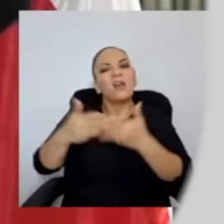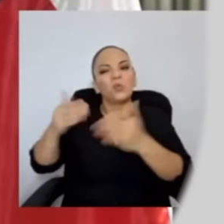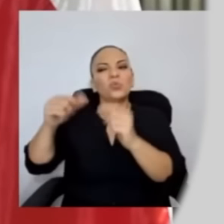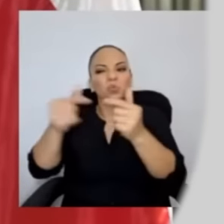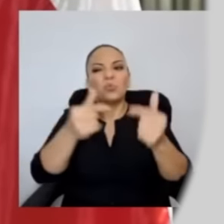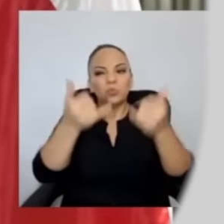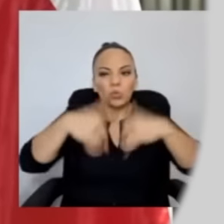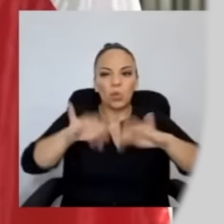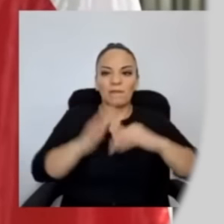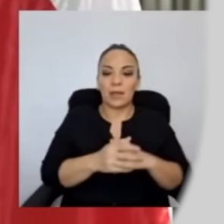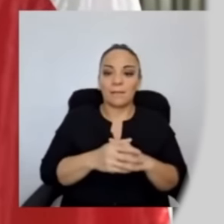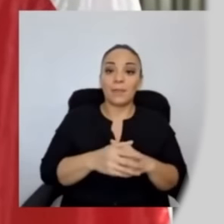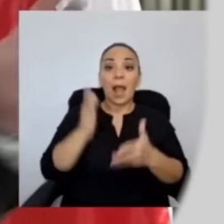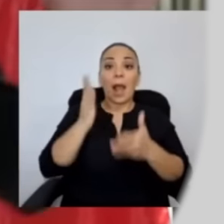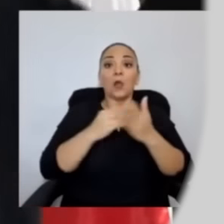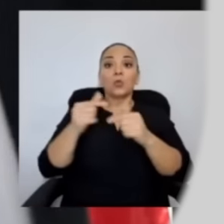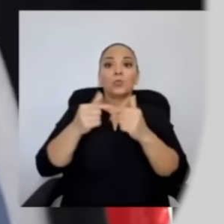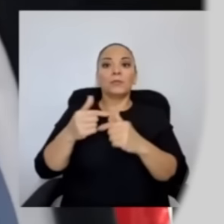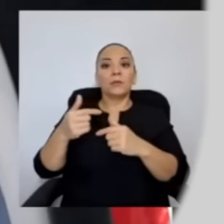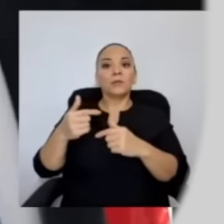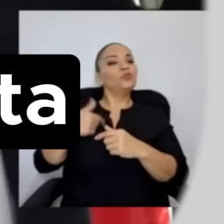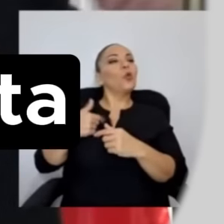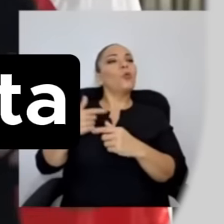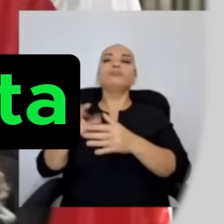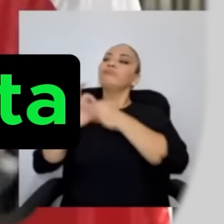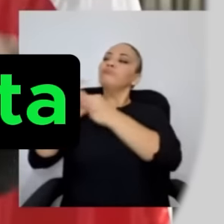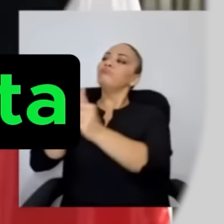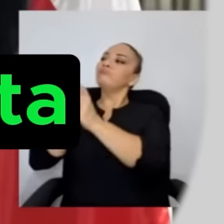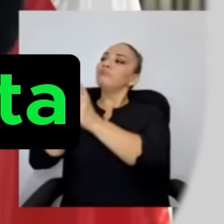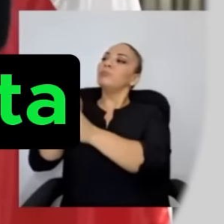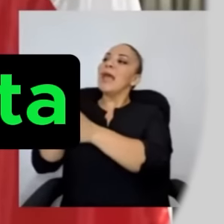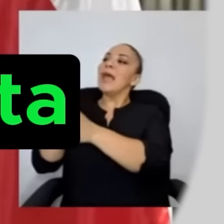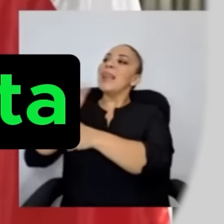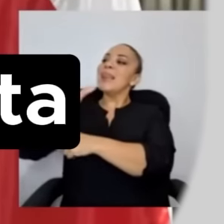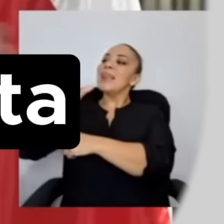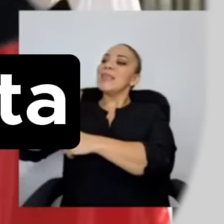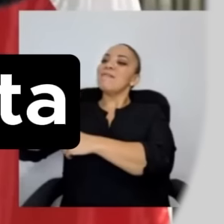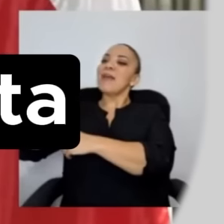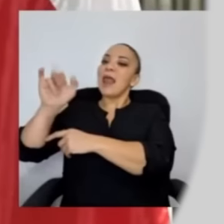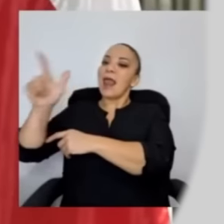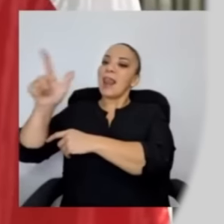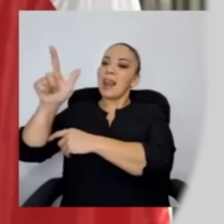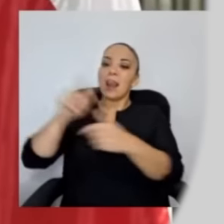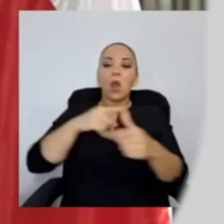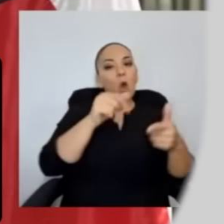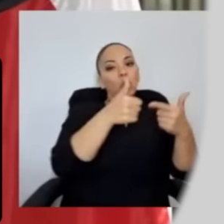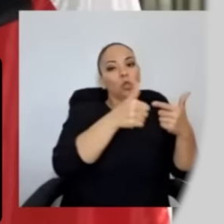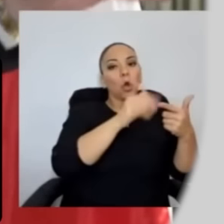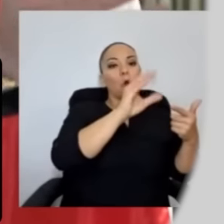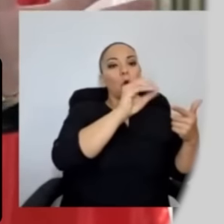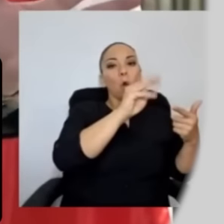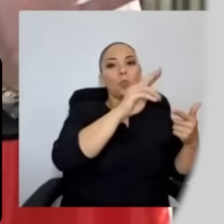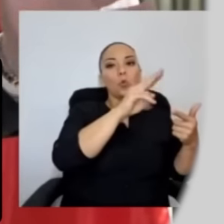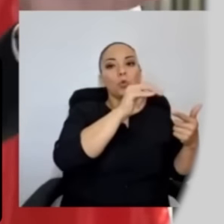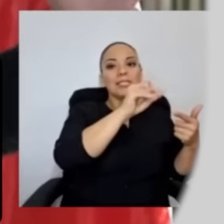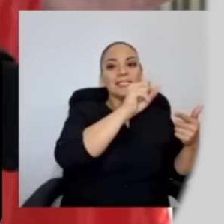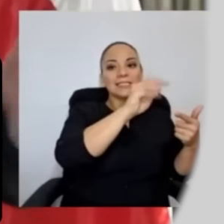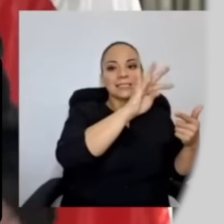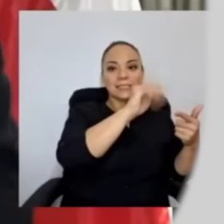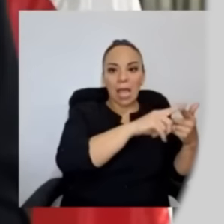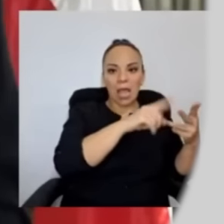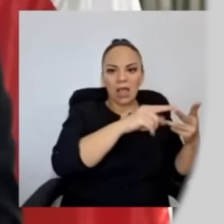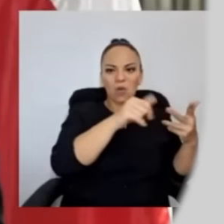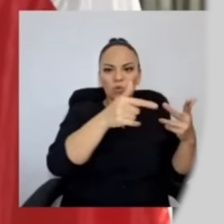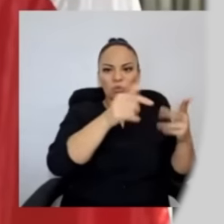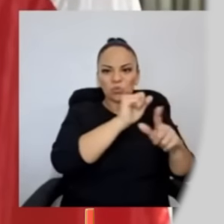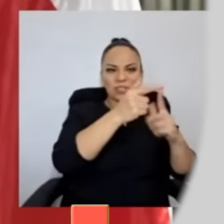soy liberal, yo soy comunista, yo soy socialdemócrata confuso. ¿Qué le importa eso a la gente